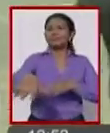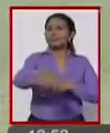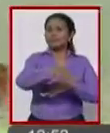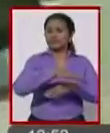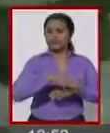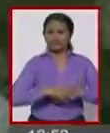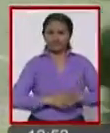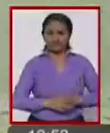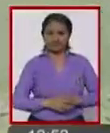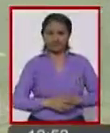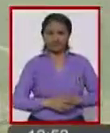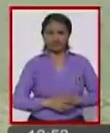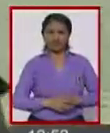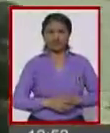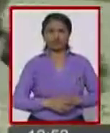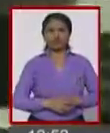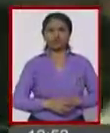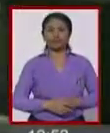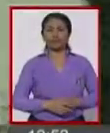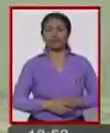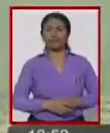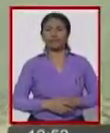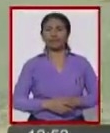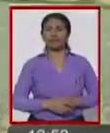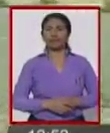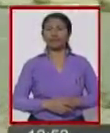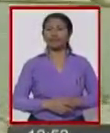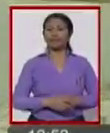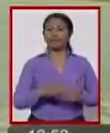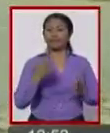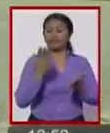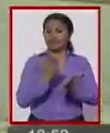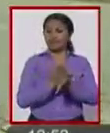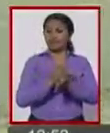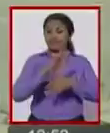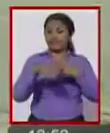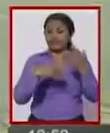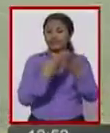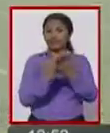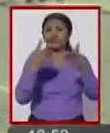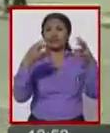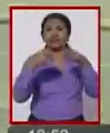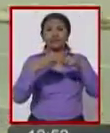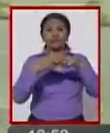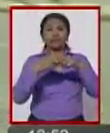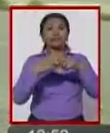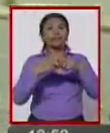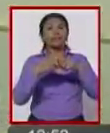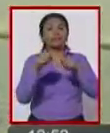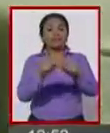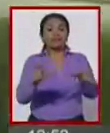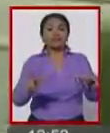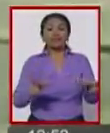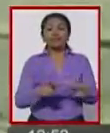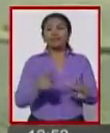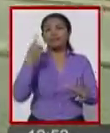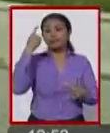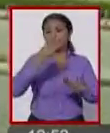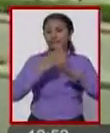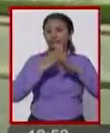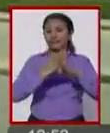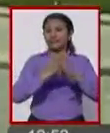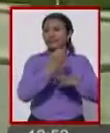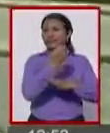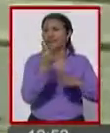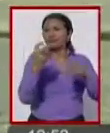también hasta este centro de abastecimiento de combustible. Se ha cortado también toda la electricidad en la zona para evitar